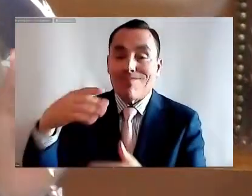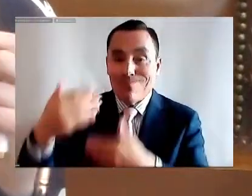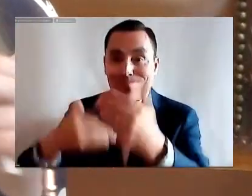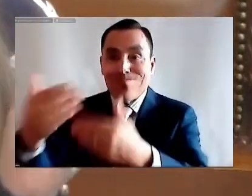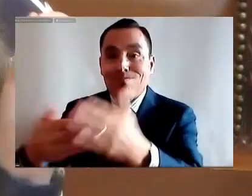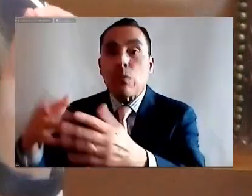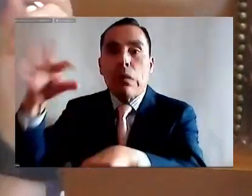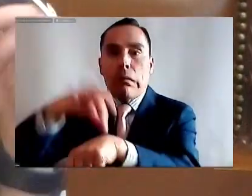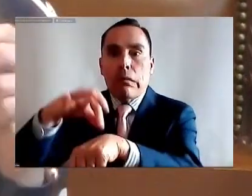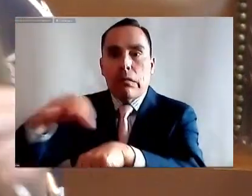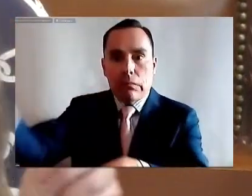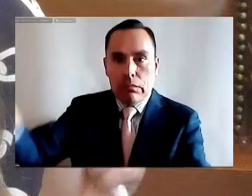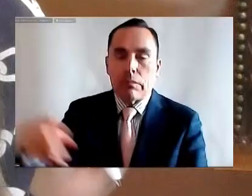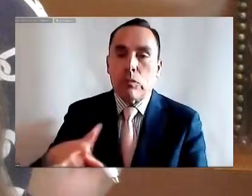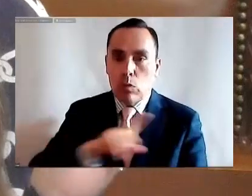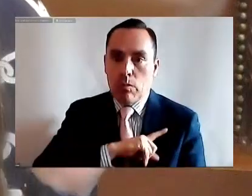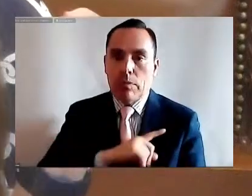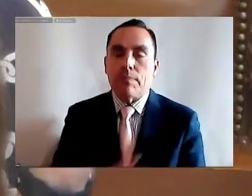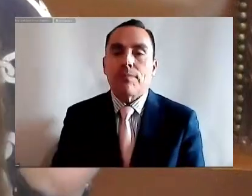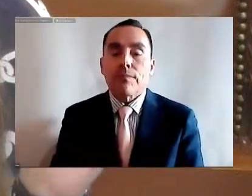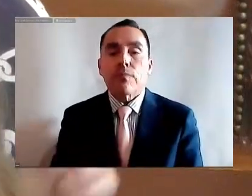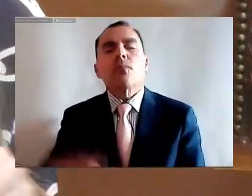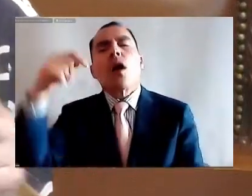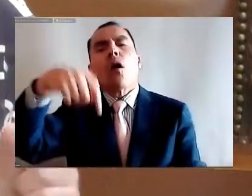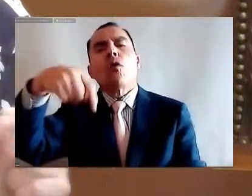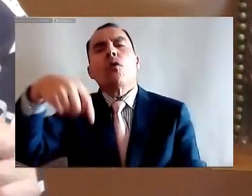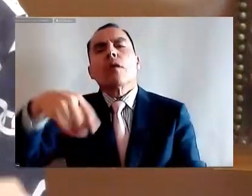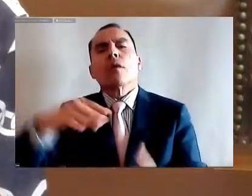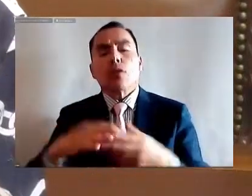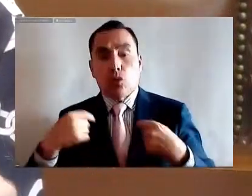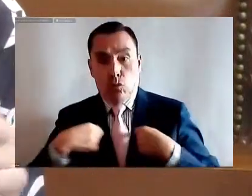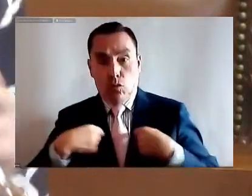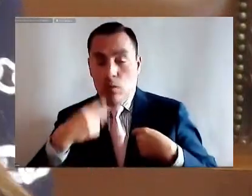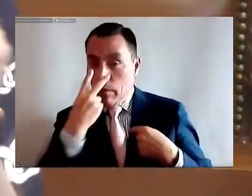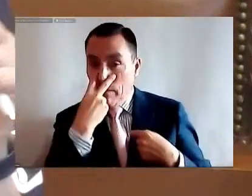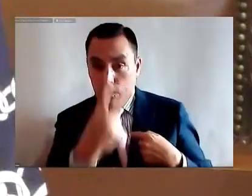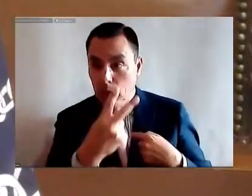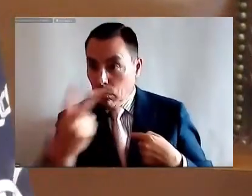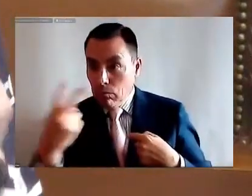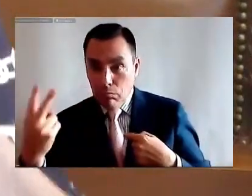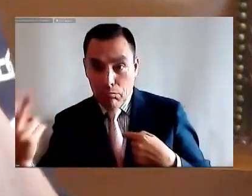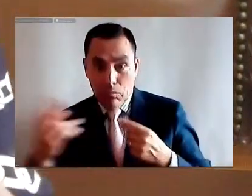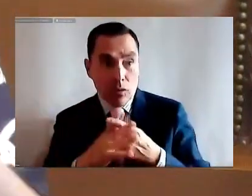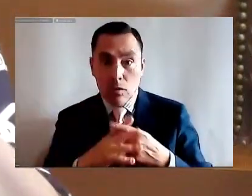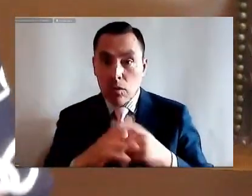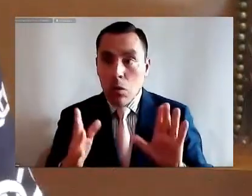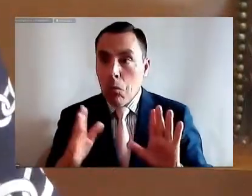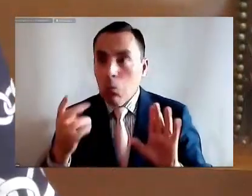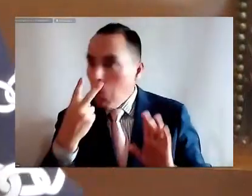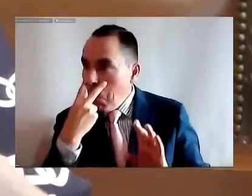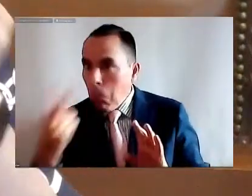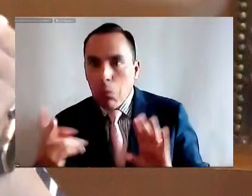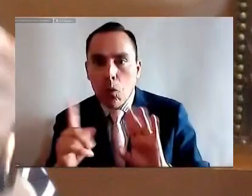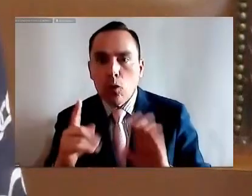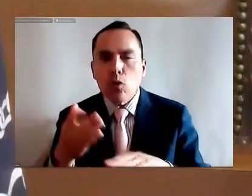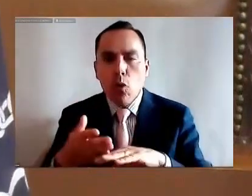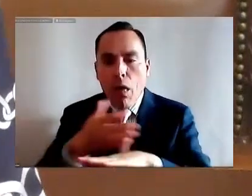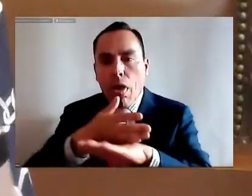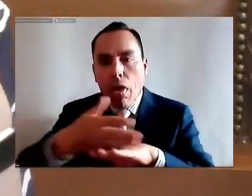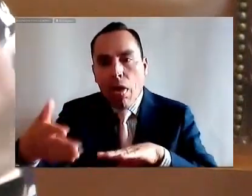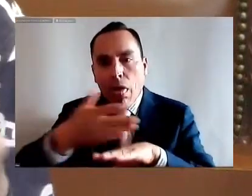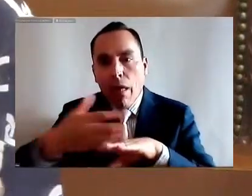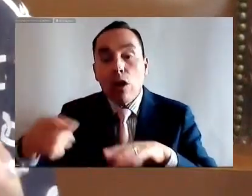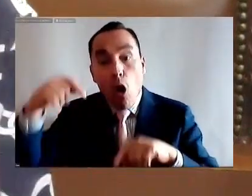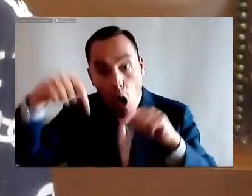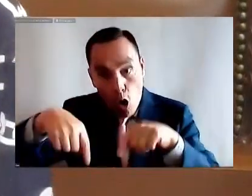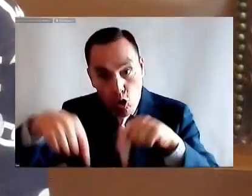Yo hasta el momento no he detectado, pero puede que esté un poco, digamos, atrasada porque no revisé hoy, digamos, pero